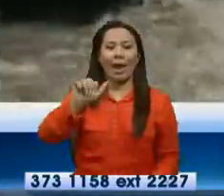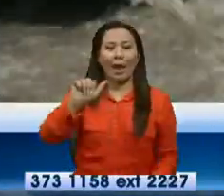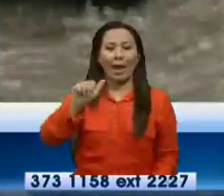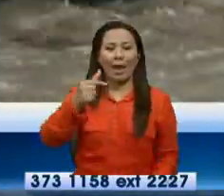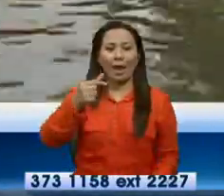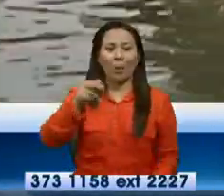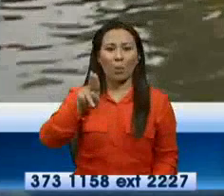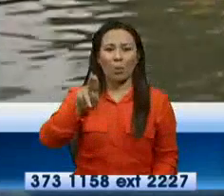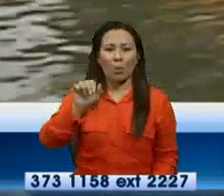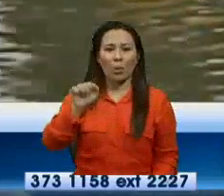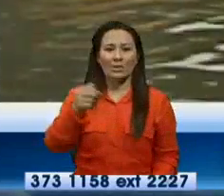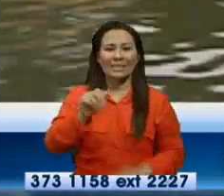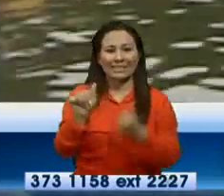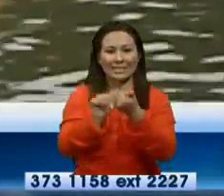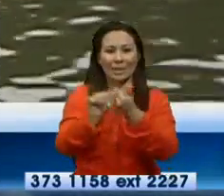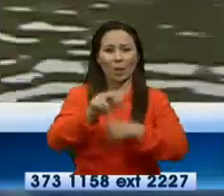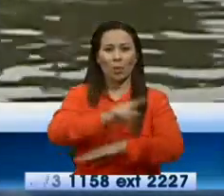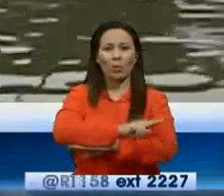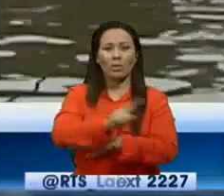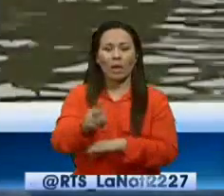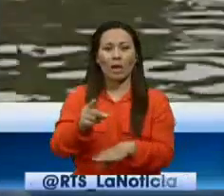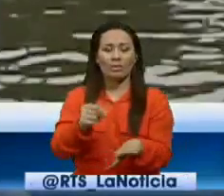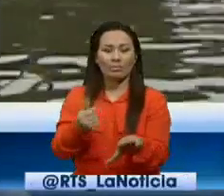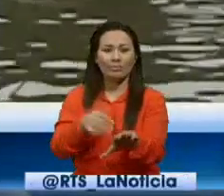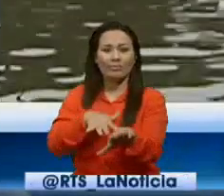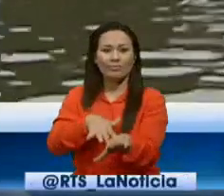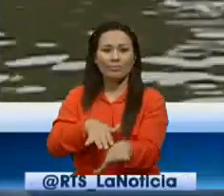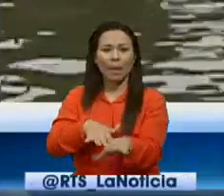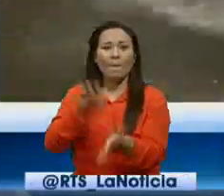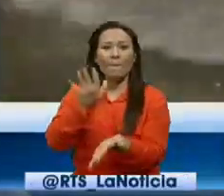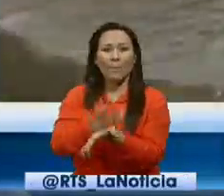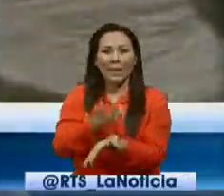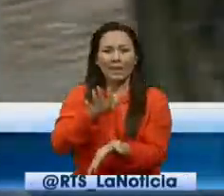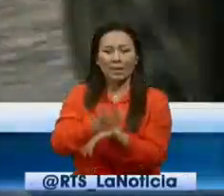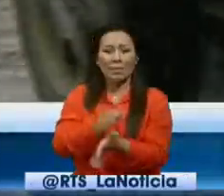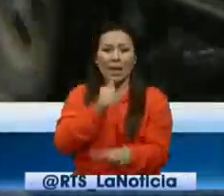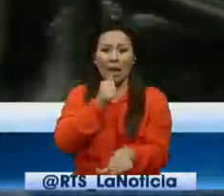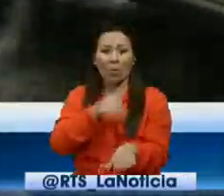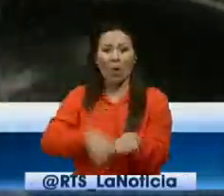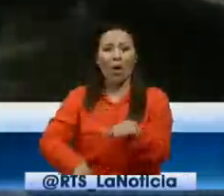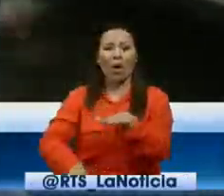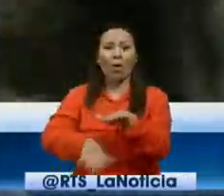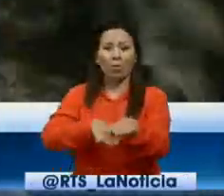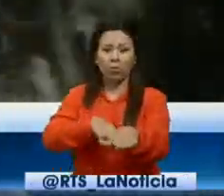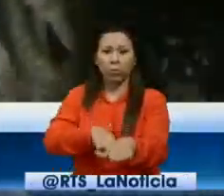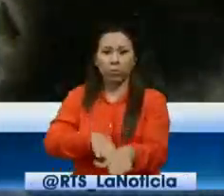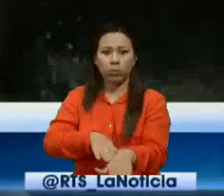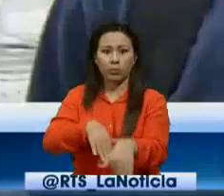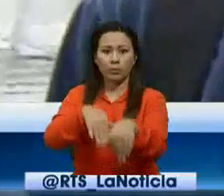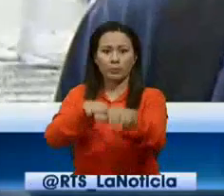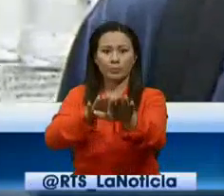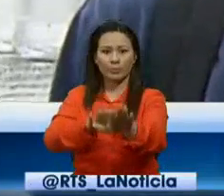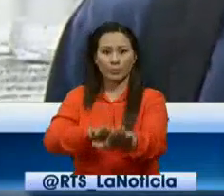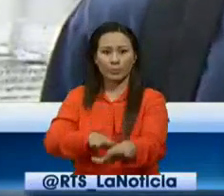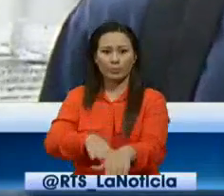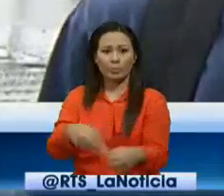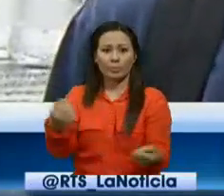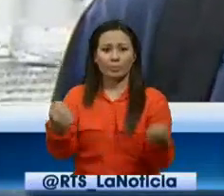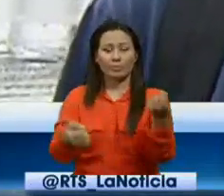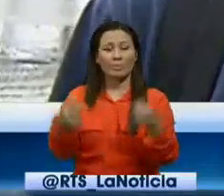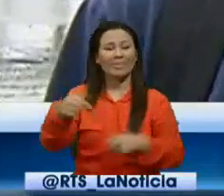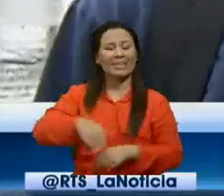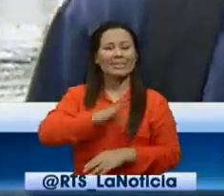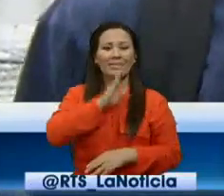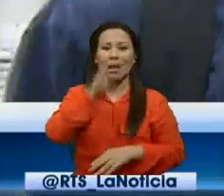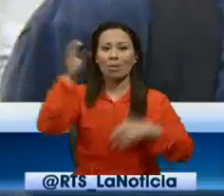de adelante que apure la marcha, aunque la presencia del líquido exigía avanzar con mayor calma. Sí, cada vez que llueve, la otra